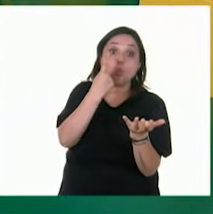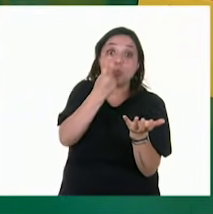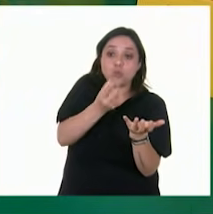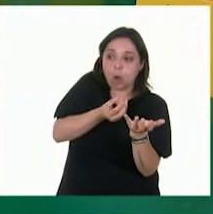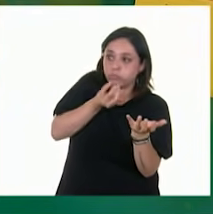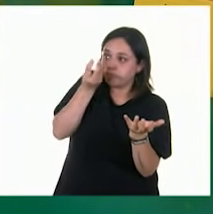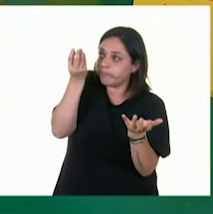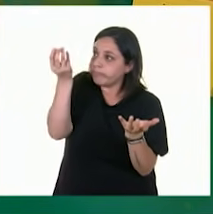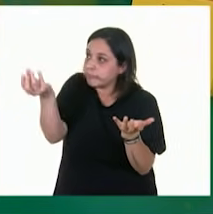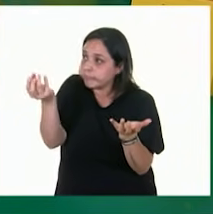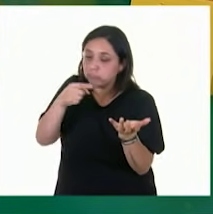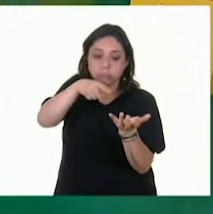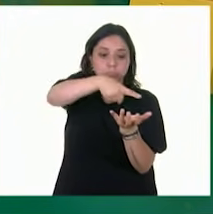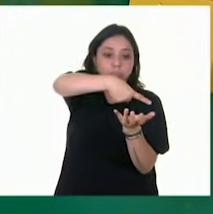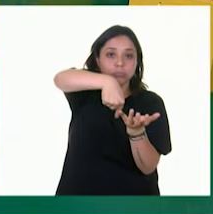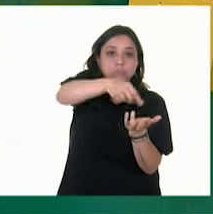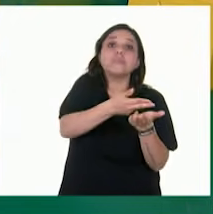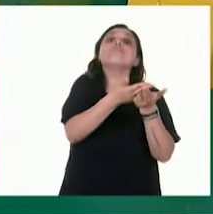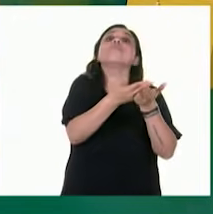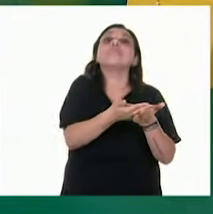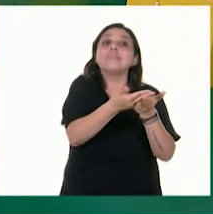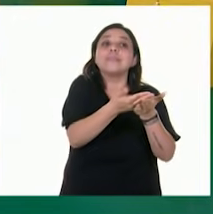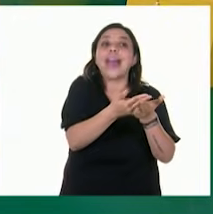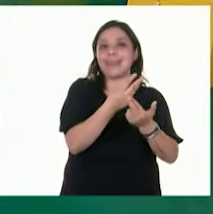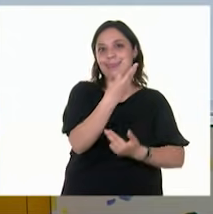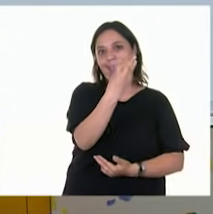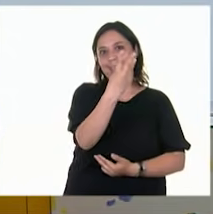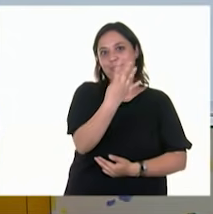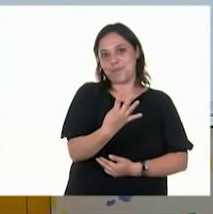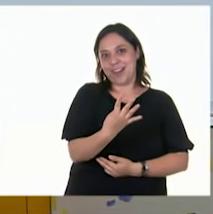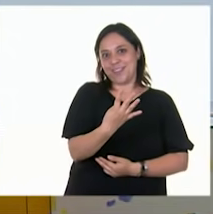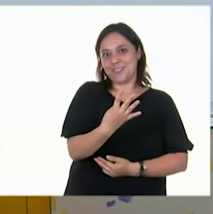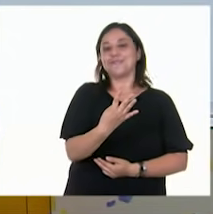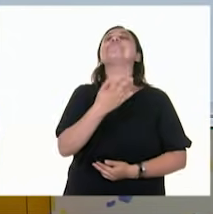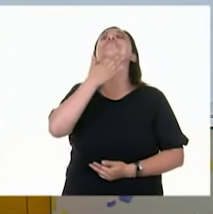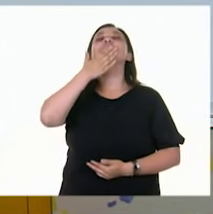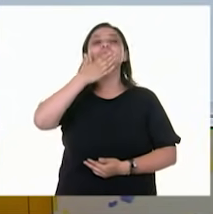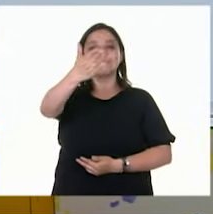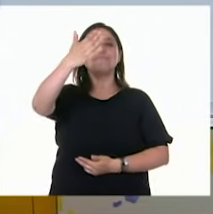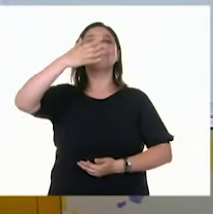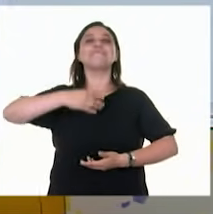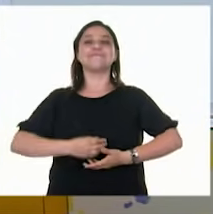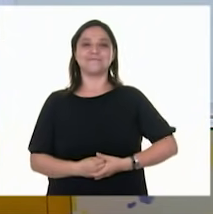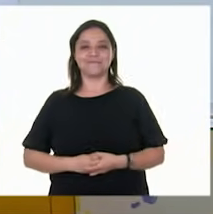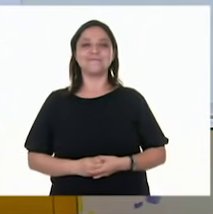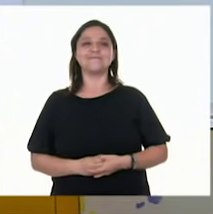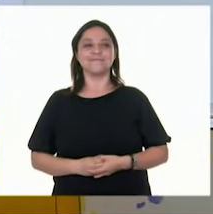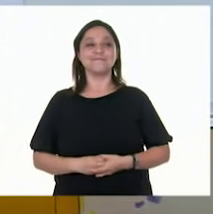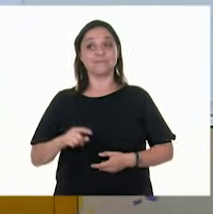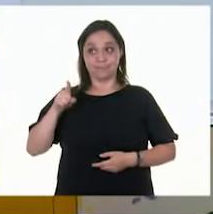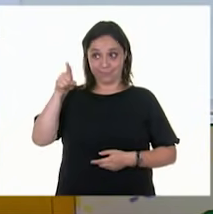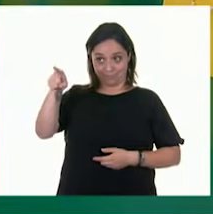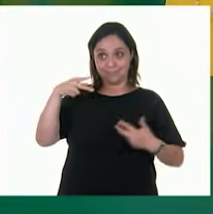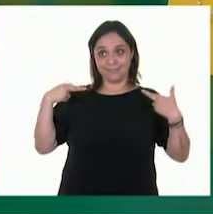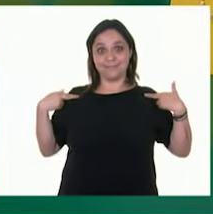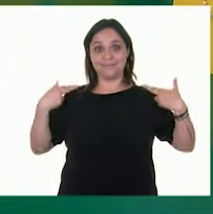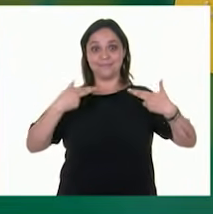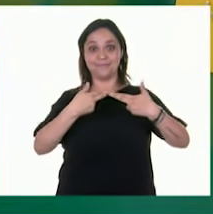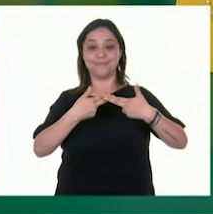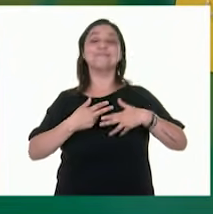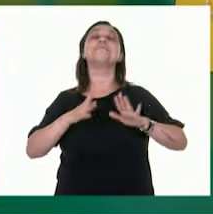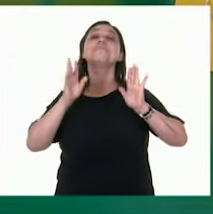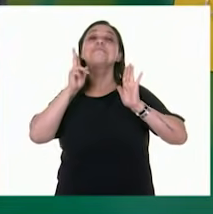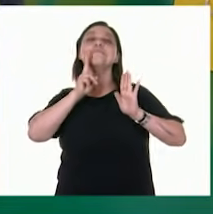quedaron tres pedazos. Eso es nuestro numerador, tres cuartos. Ajá. Muy bien. Vamos a ver. Te toca, maestro. Me toca. Vamos a ver